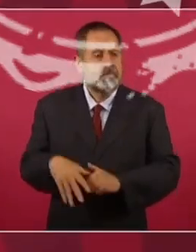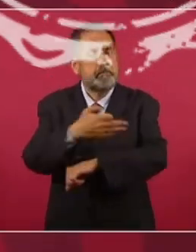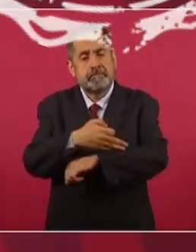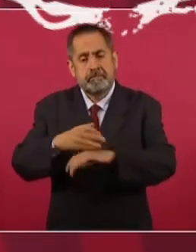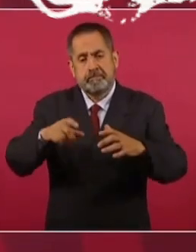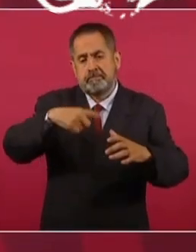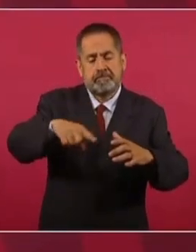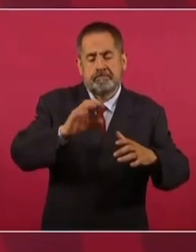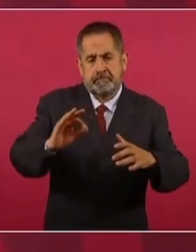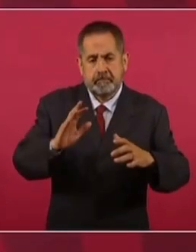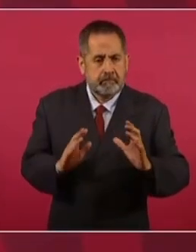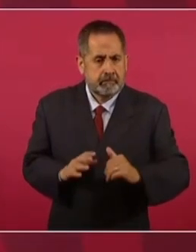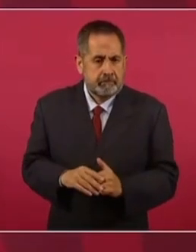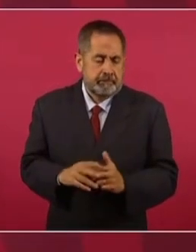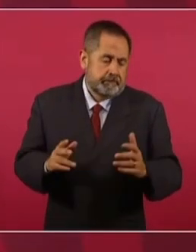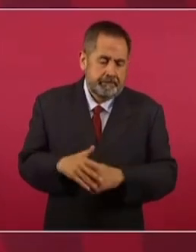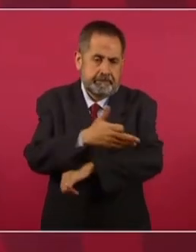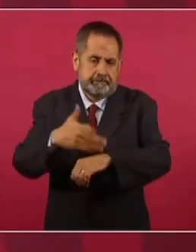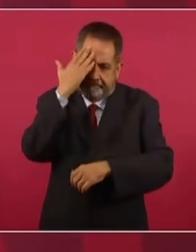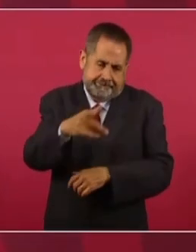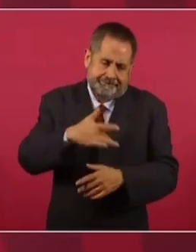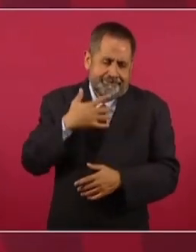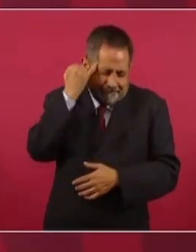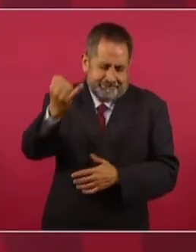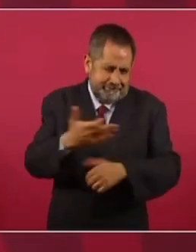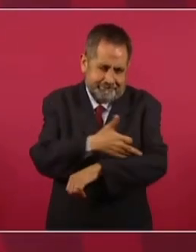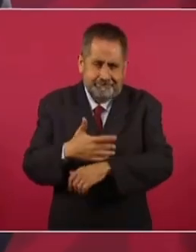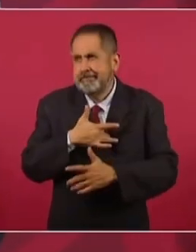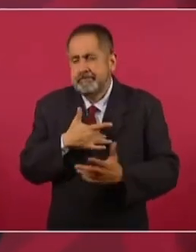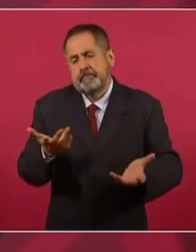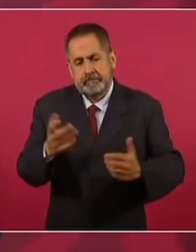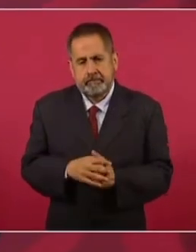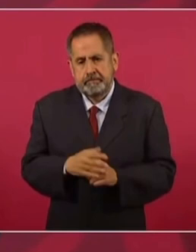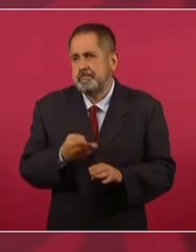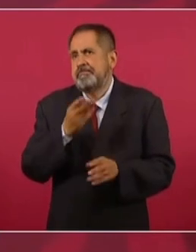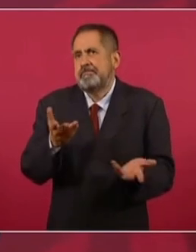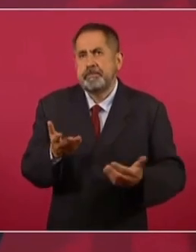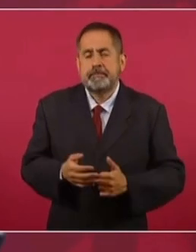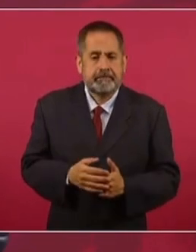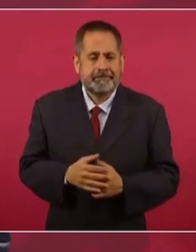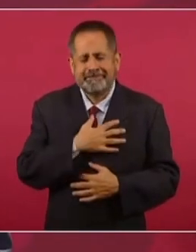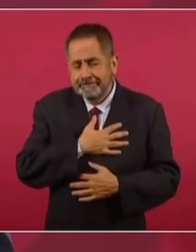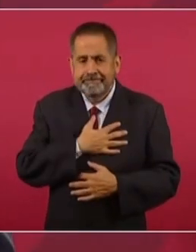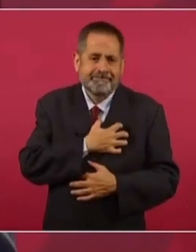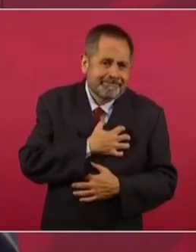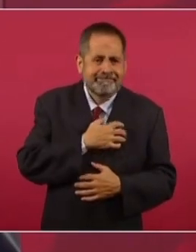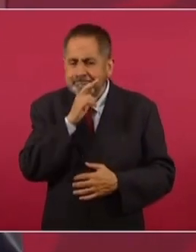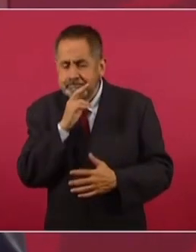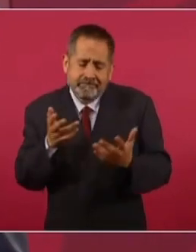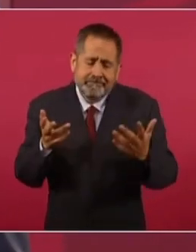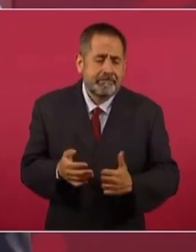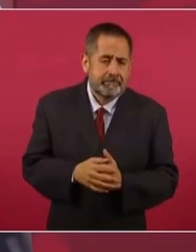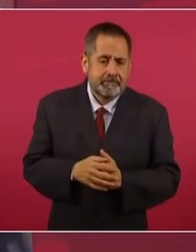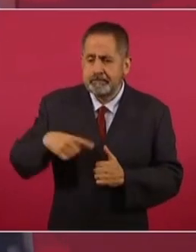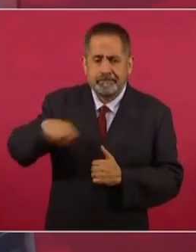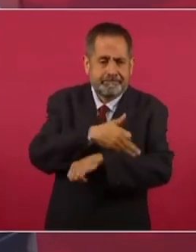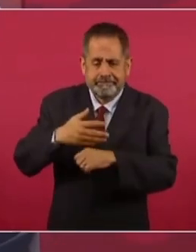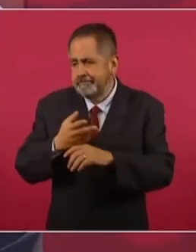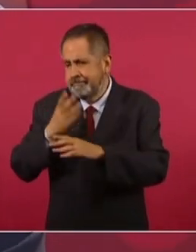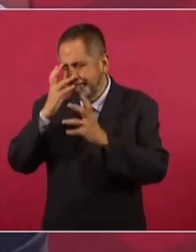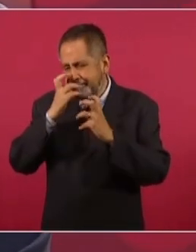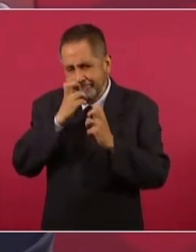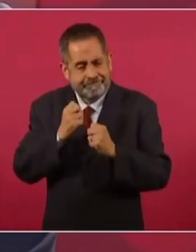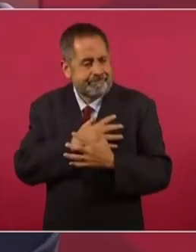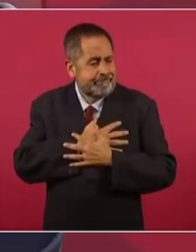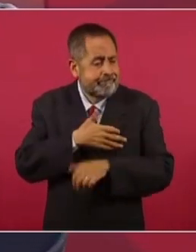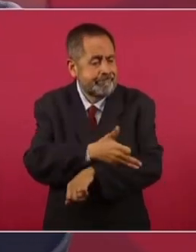Las familias lo que pues están, pues ya usted imaginan, muy dolidas, tristes,